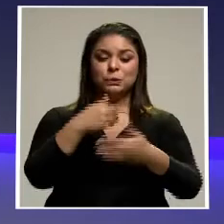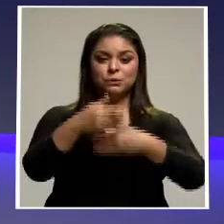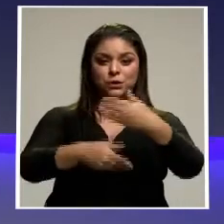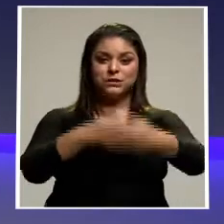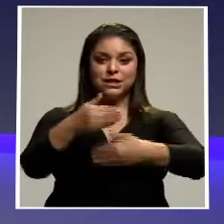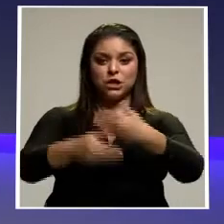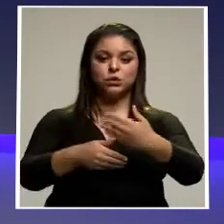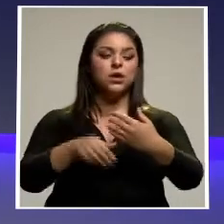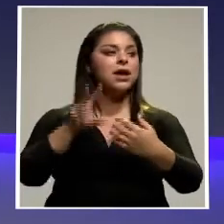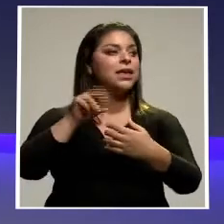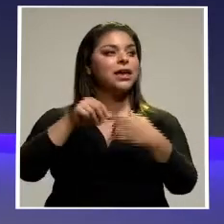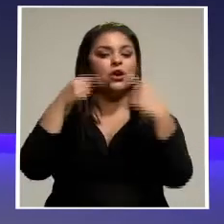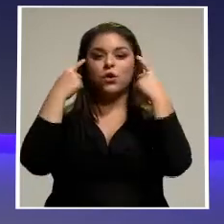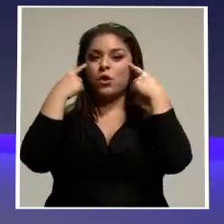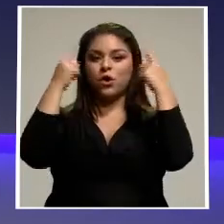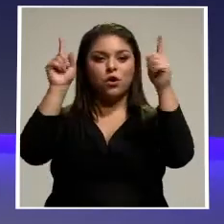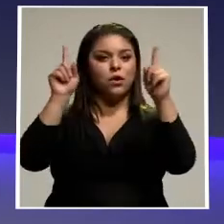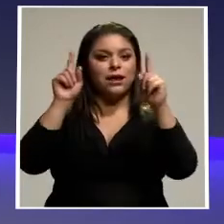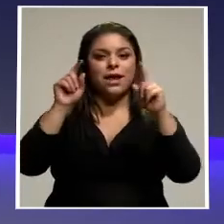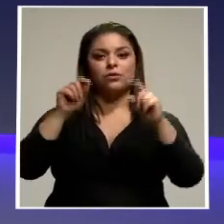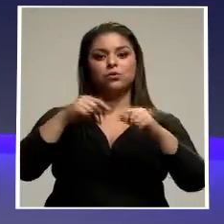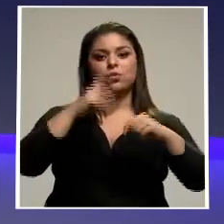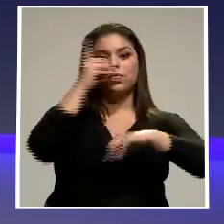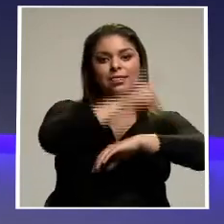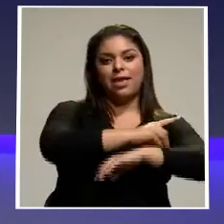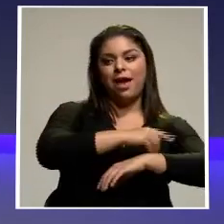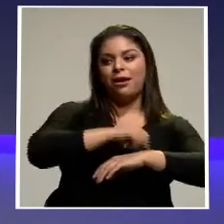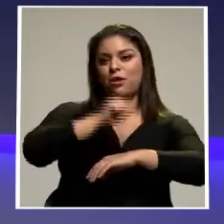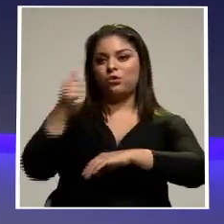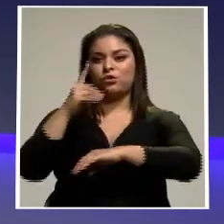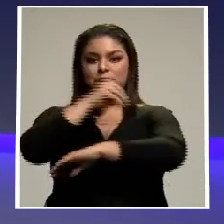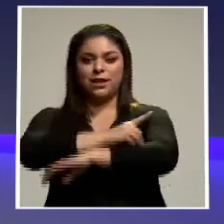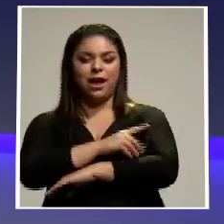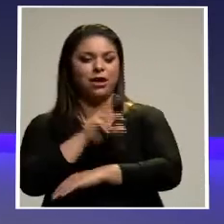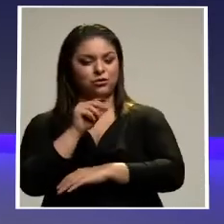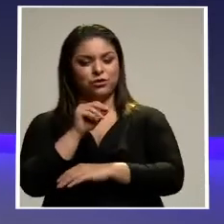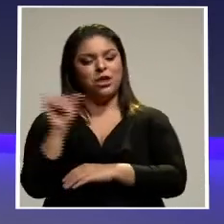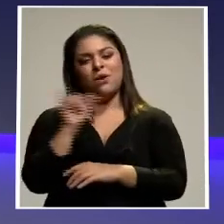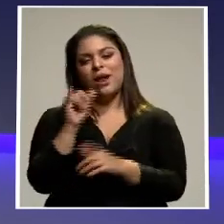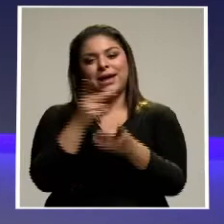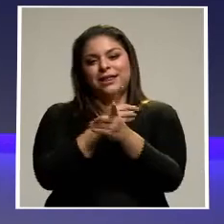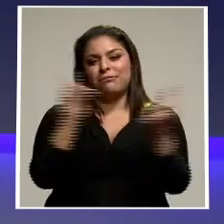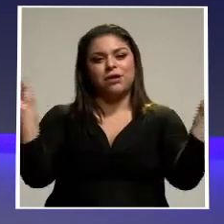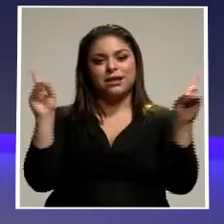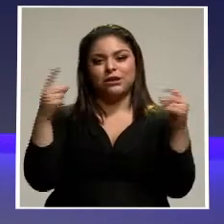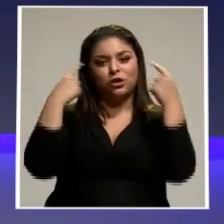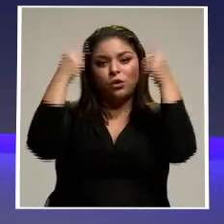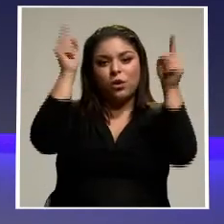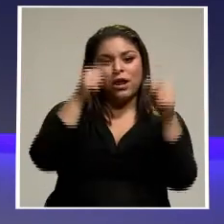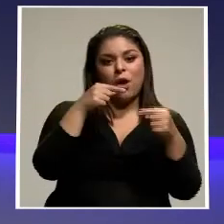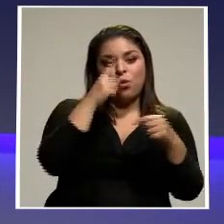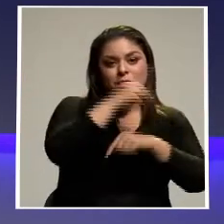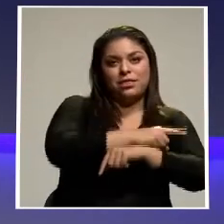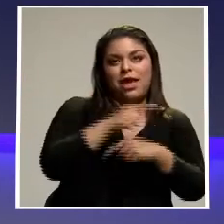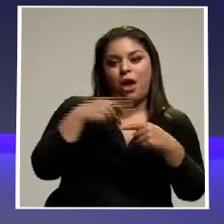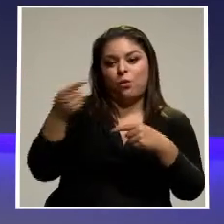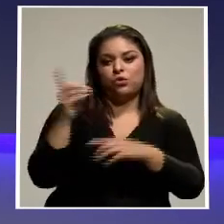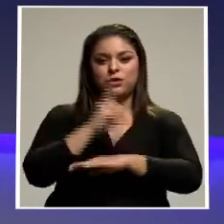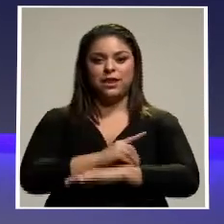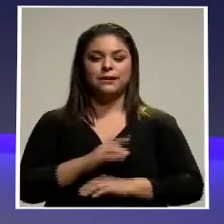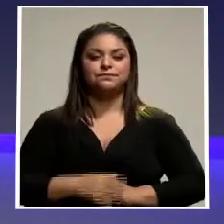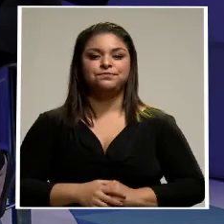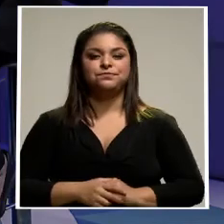no se logran de la noche a la mañana. Como en democracia, nada se logra de la noche a la mañana. Hay que tener un poco